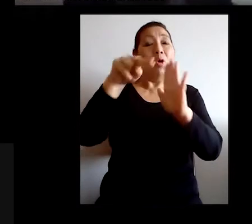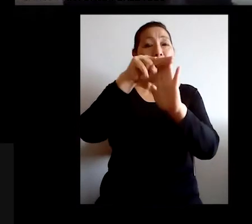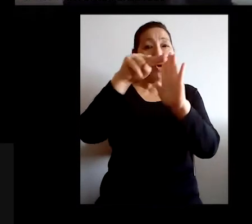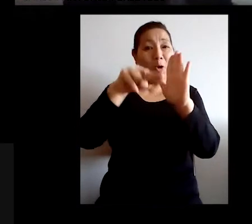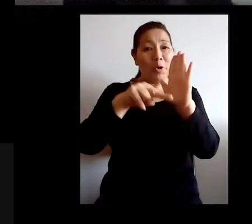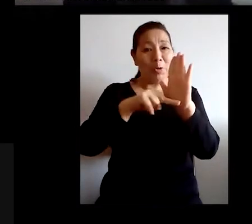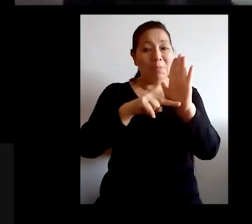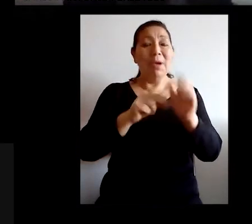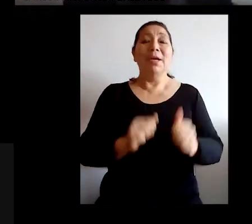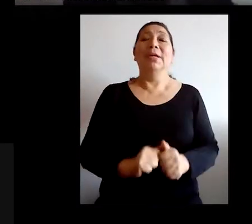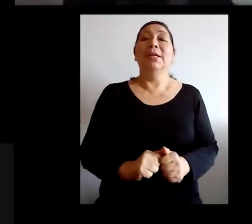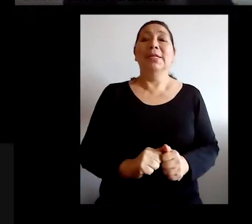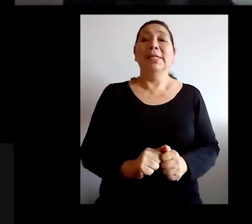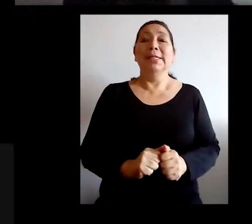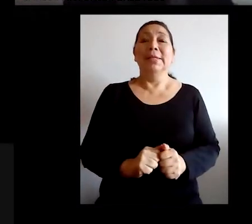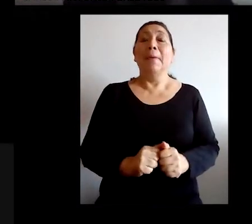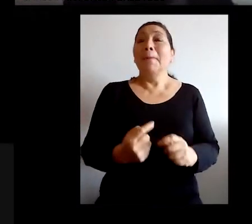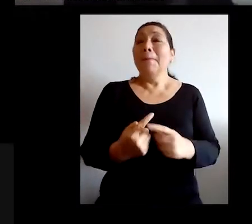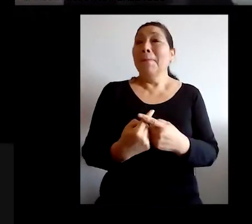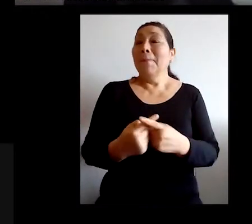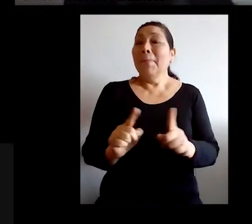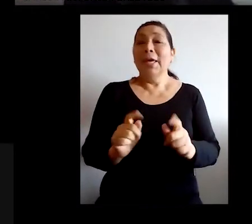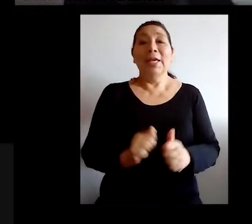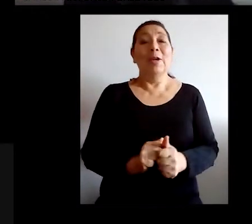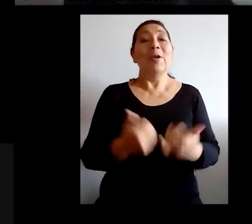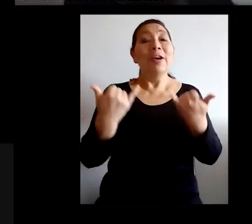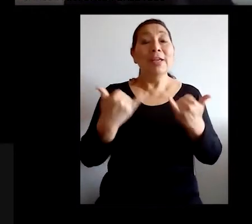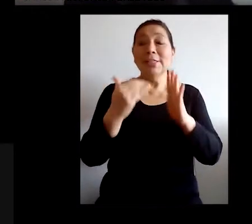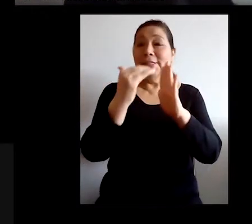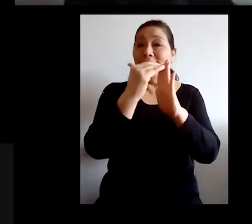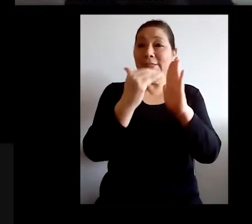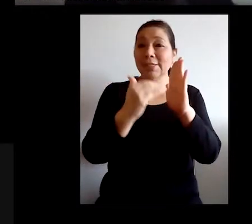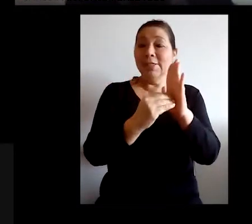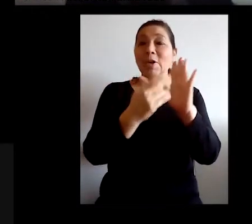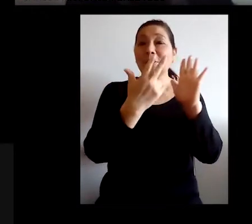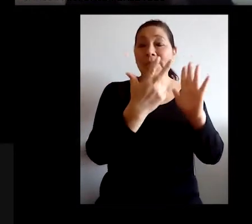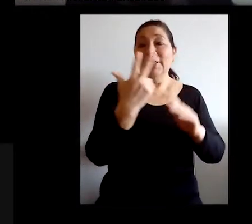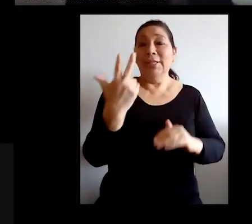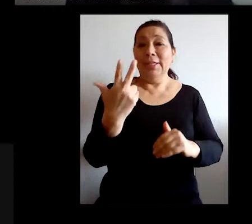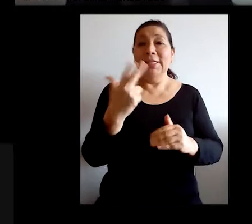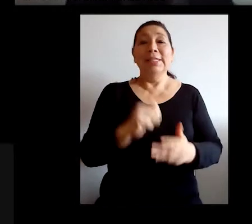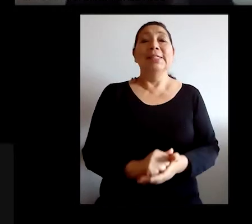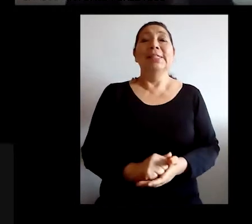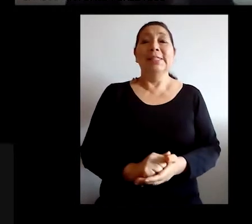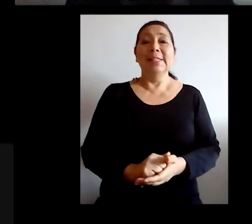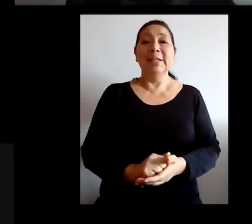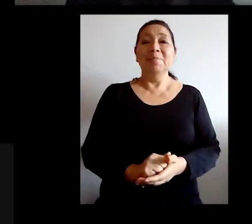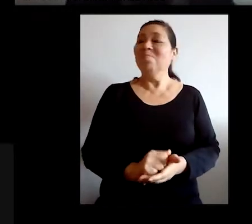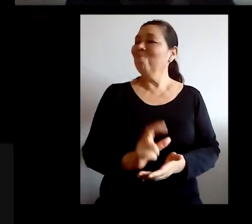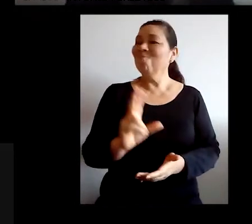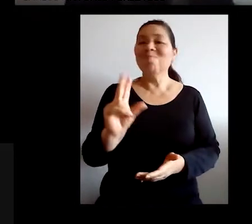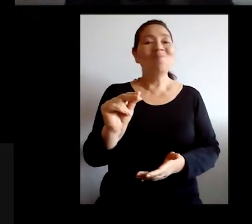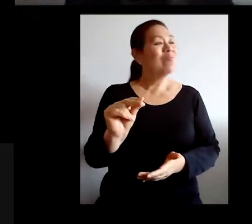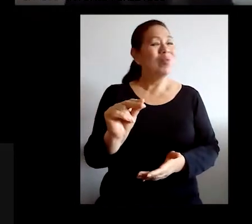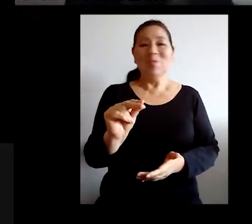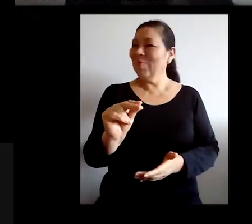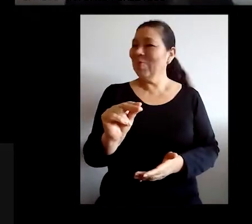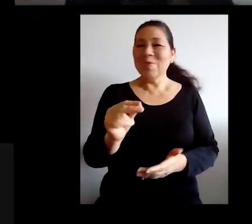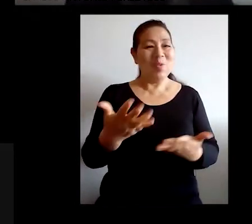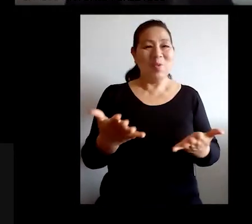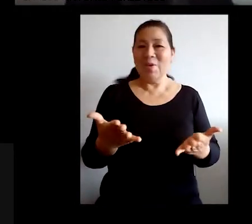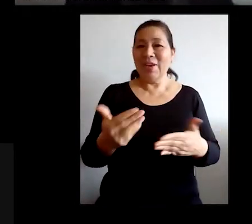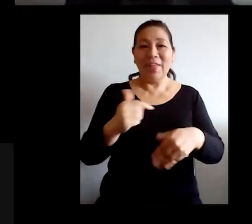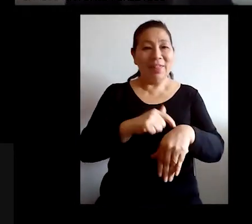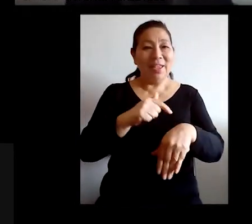normativo. Sin embargo, ese artículo 83 no desconoce la existencia